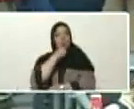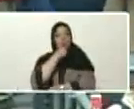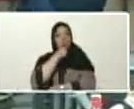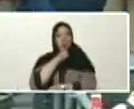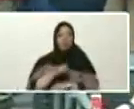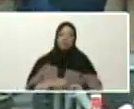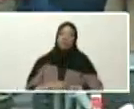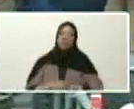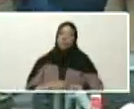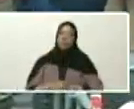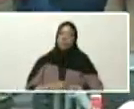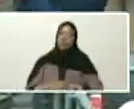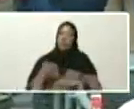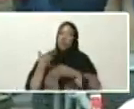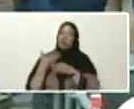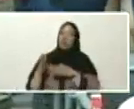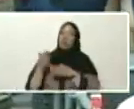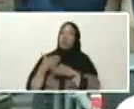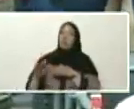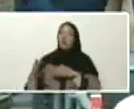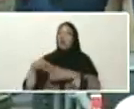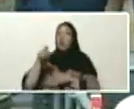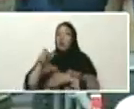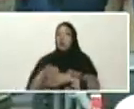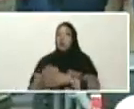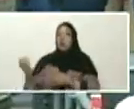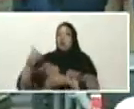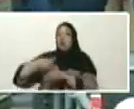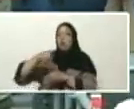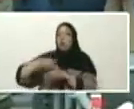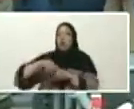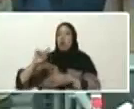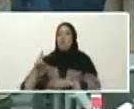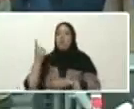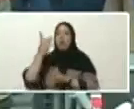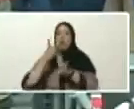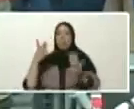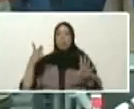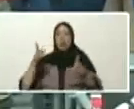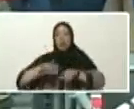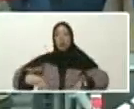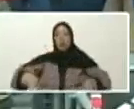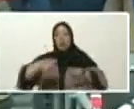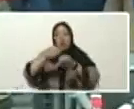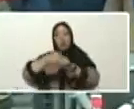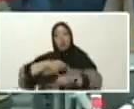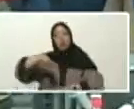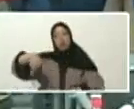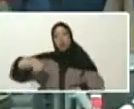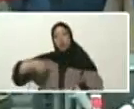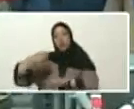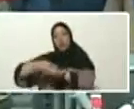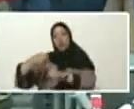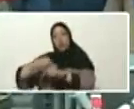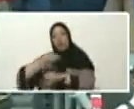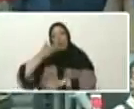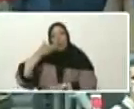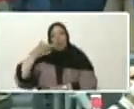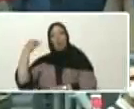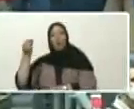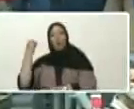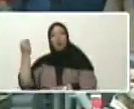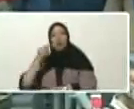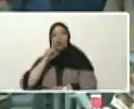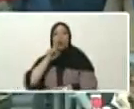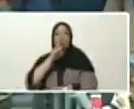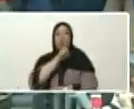Que pase lo que pase, siempre en cada elección están de primeritos en cada centro. Por lo tanto, para nosotros es un gran orgullo, presidente, en nombre